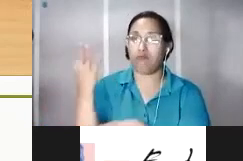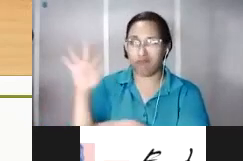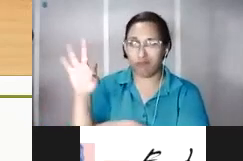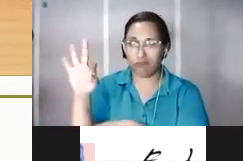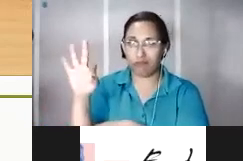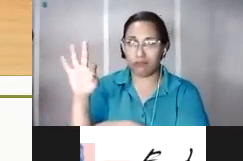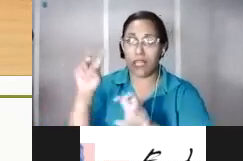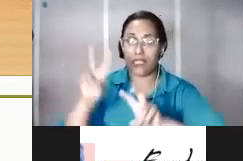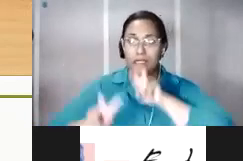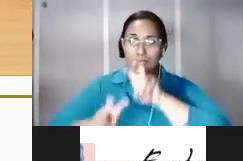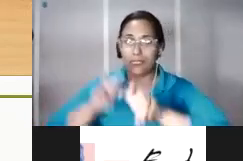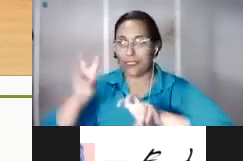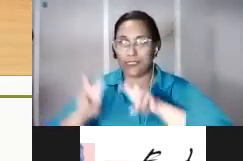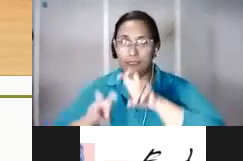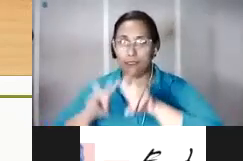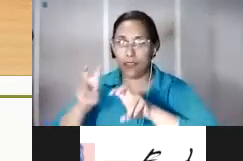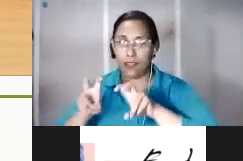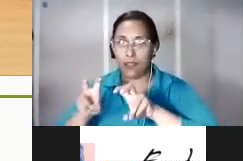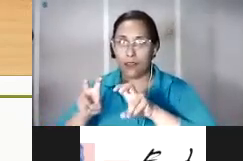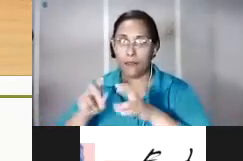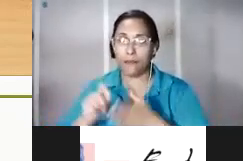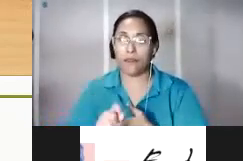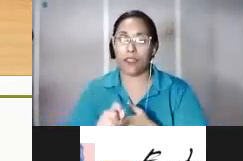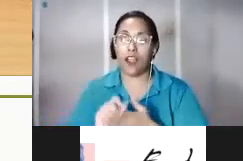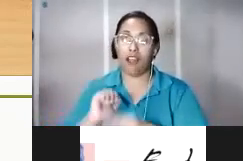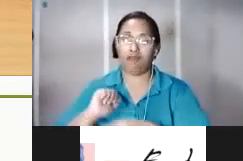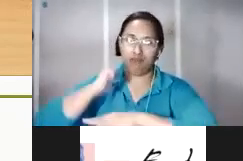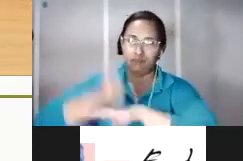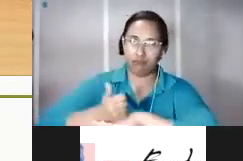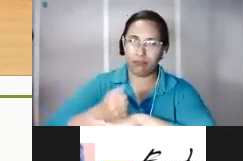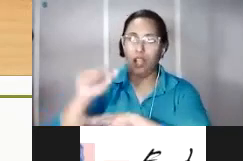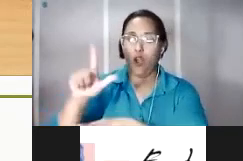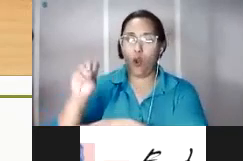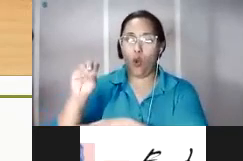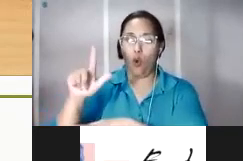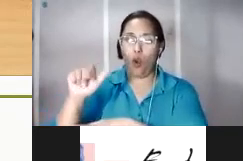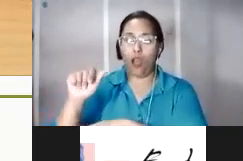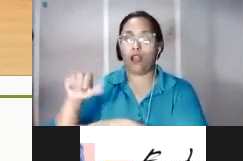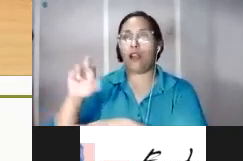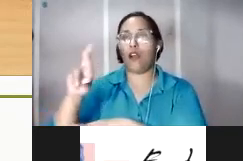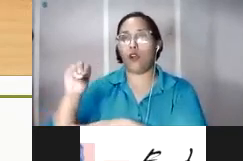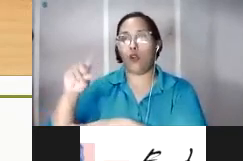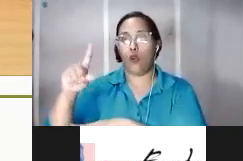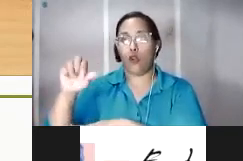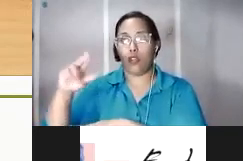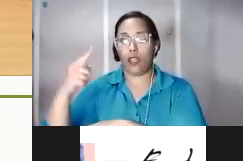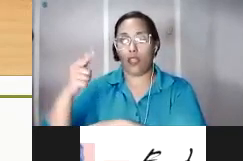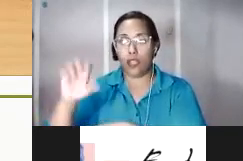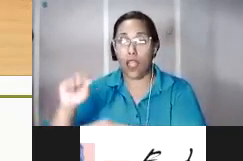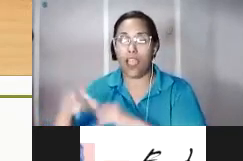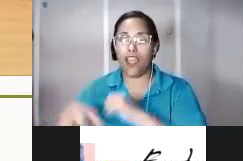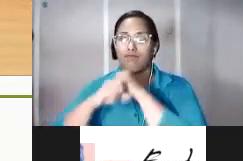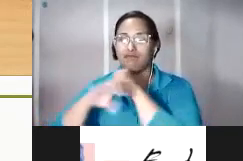el carnaval había sido descrito por nuestra querida Lola Rodríguez de Tió en una revista